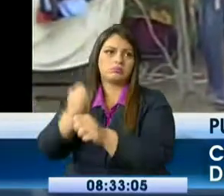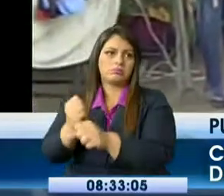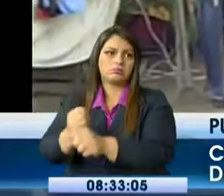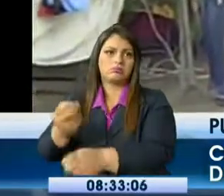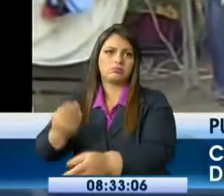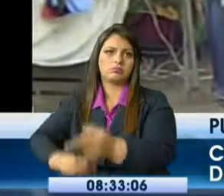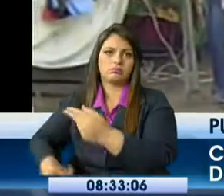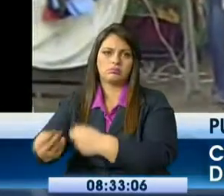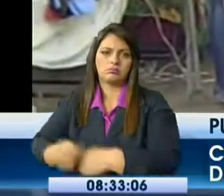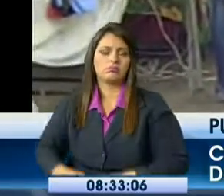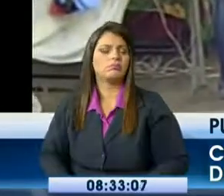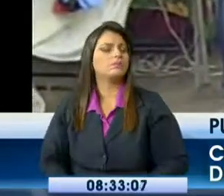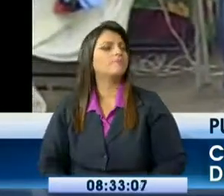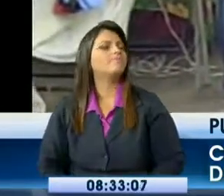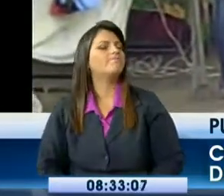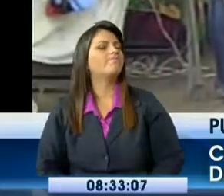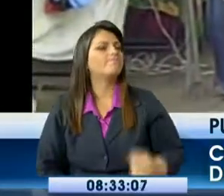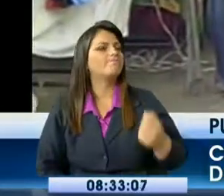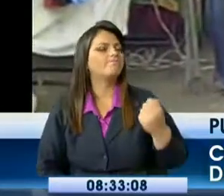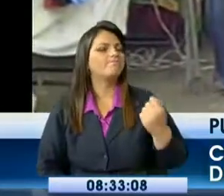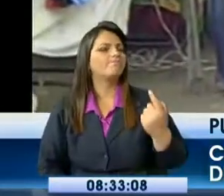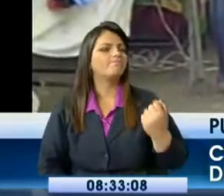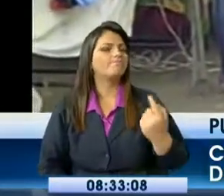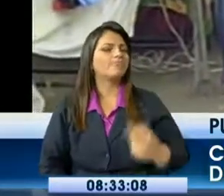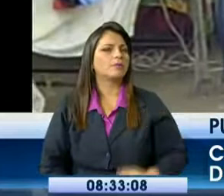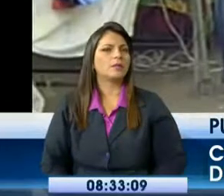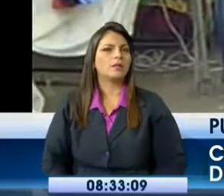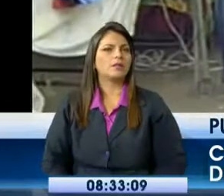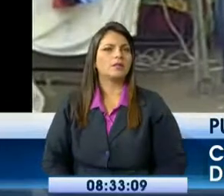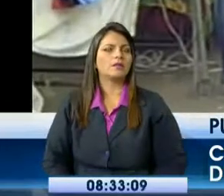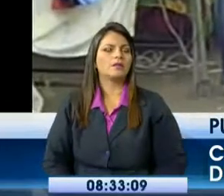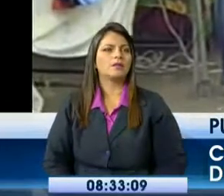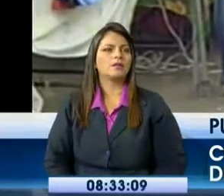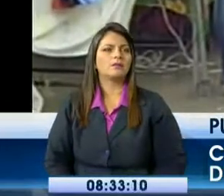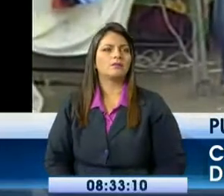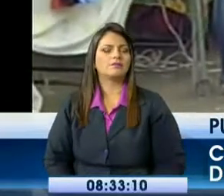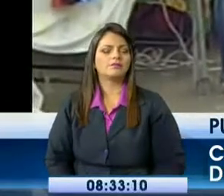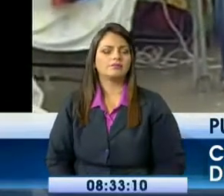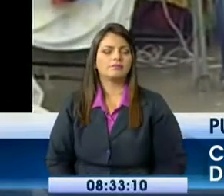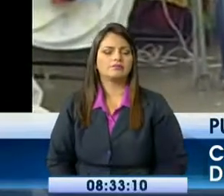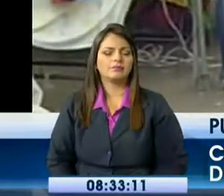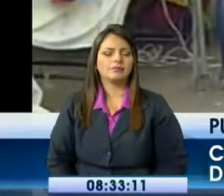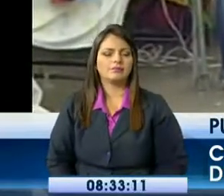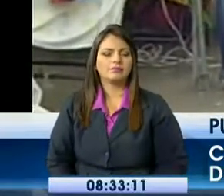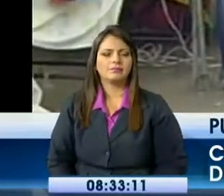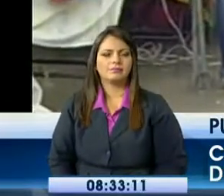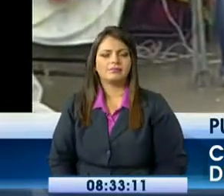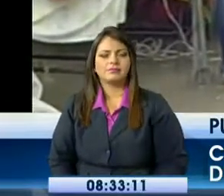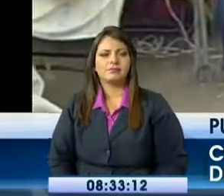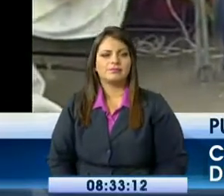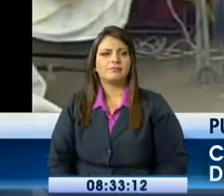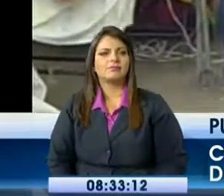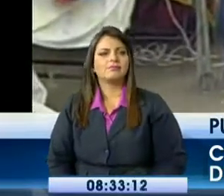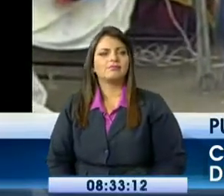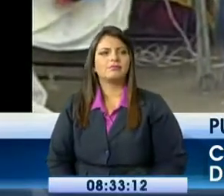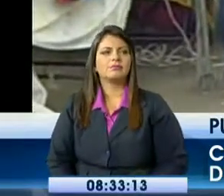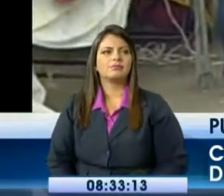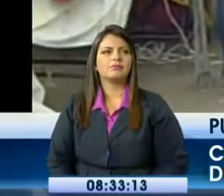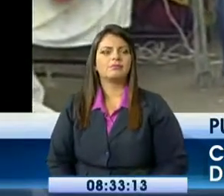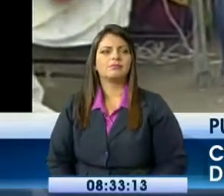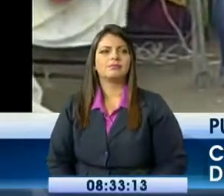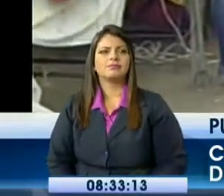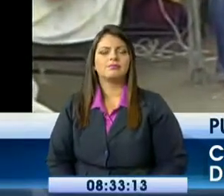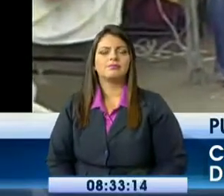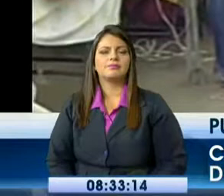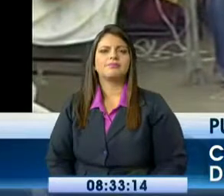más acasito, más como en la zona urbana? Bueno, es zona urbana. Bueno, zona urbana habitable, céntrica, para entenderlo mejor. En todo